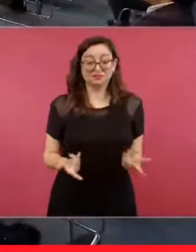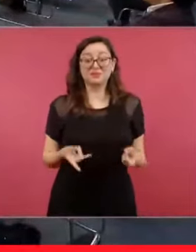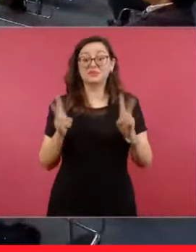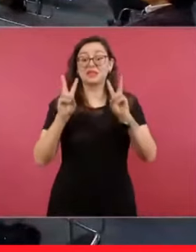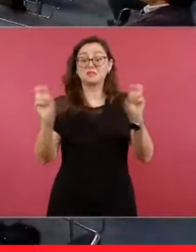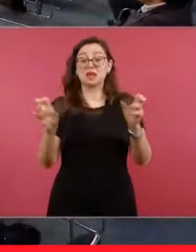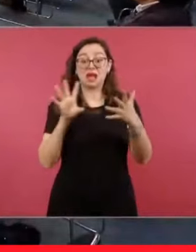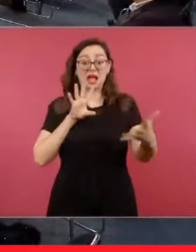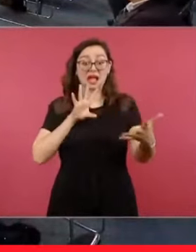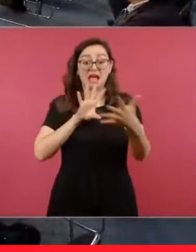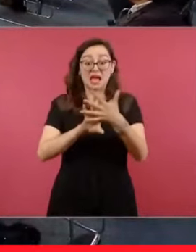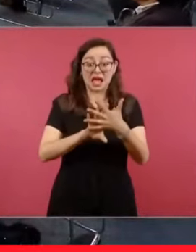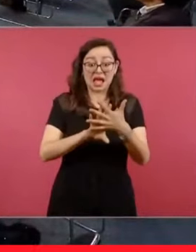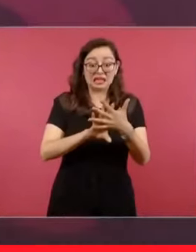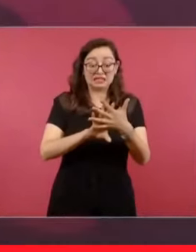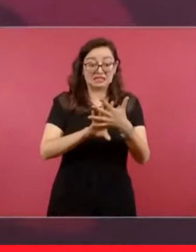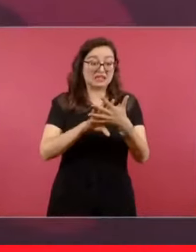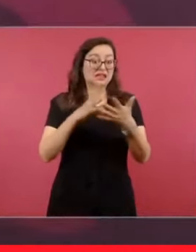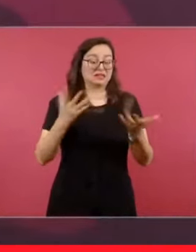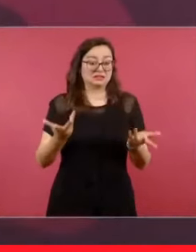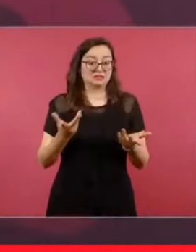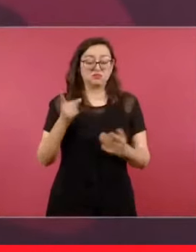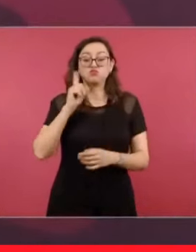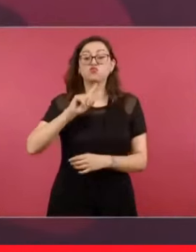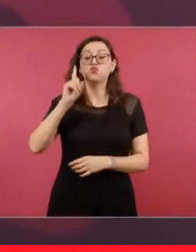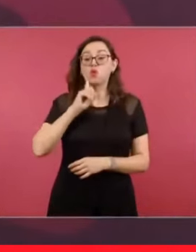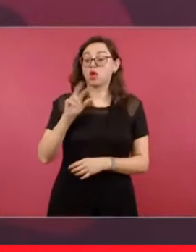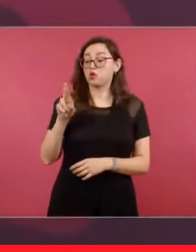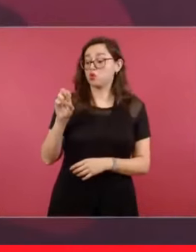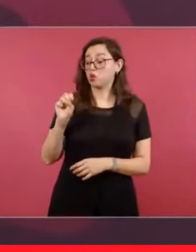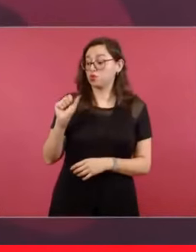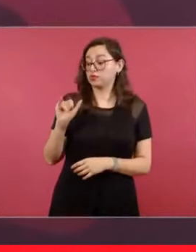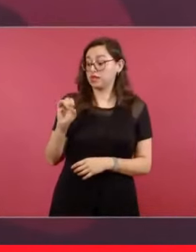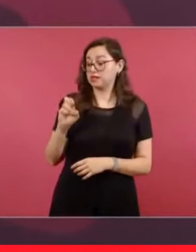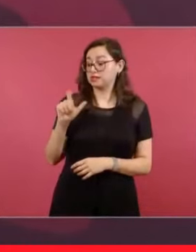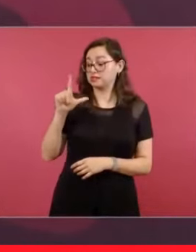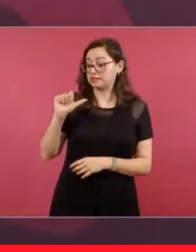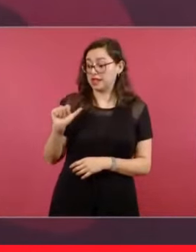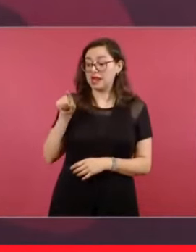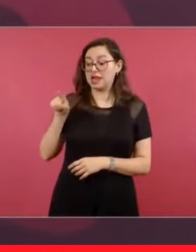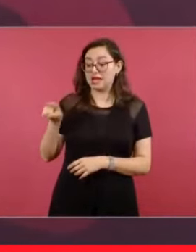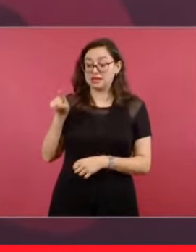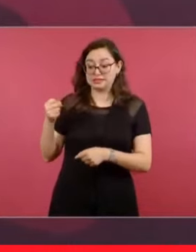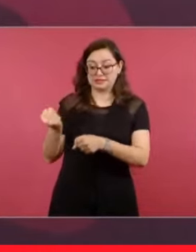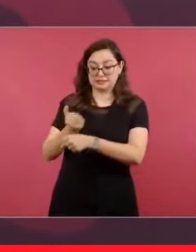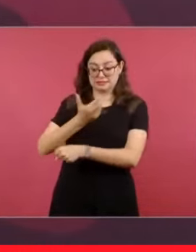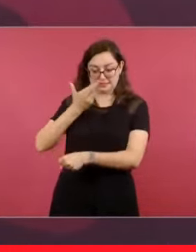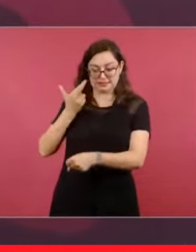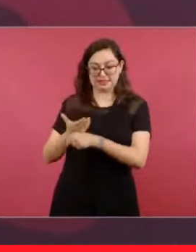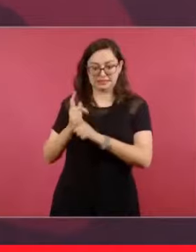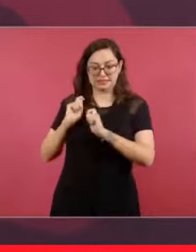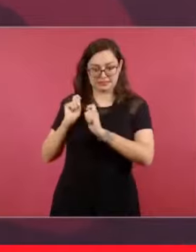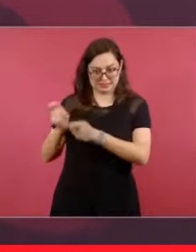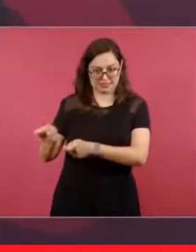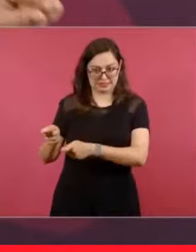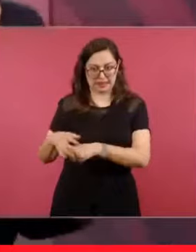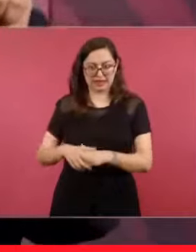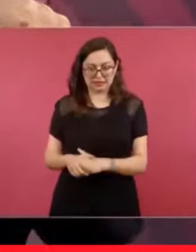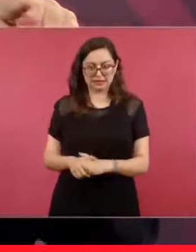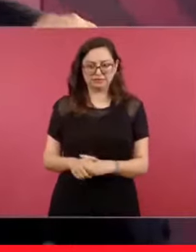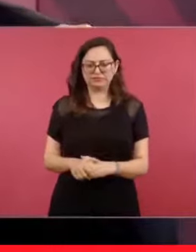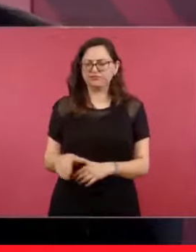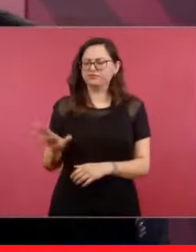de secretaria de seguridad y en la reunión de gabinete le dije